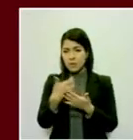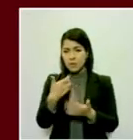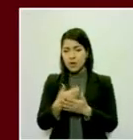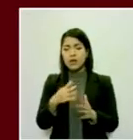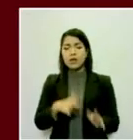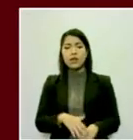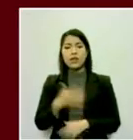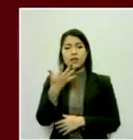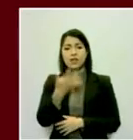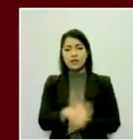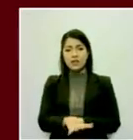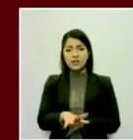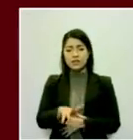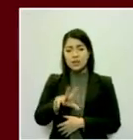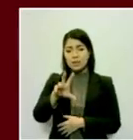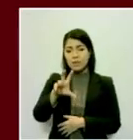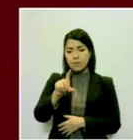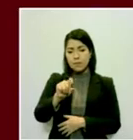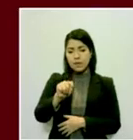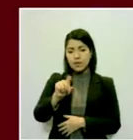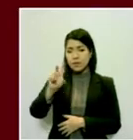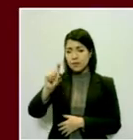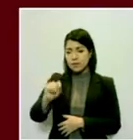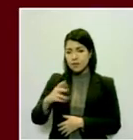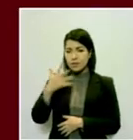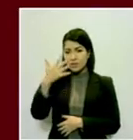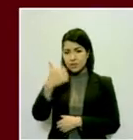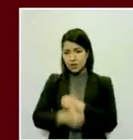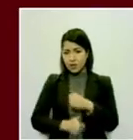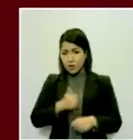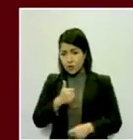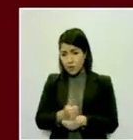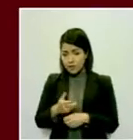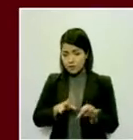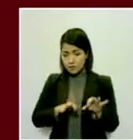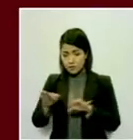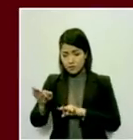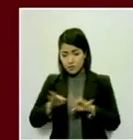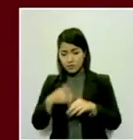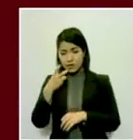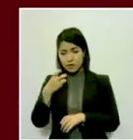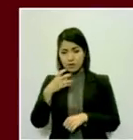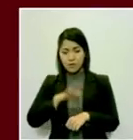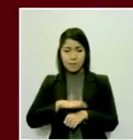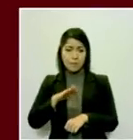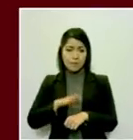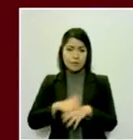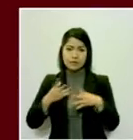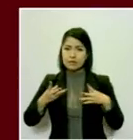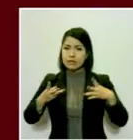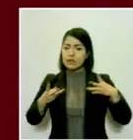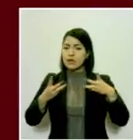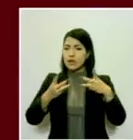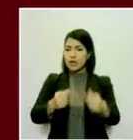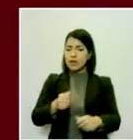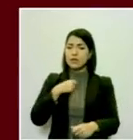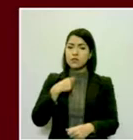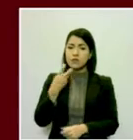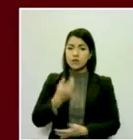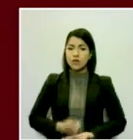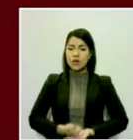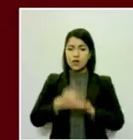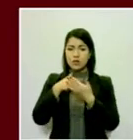de 10, 20 y 25 años, que también es uno de los montos que más le pega a Colegio de Bachilleres, ayuda